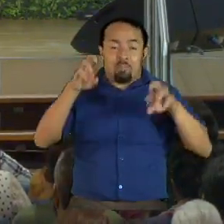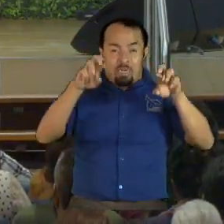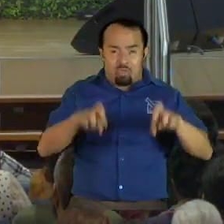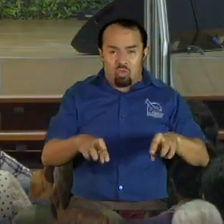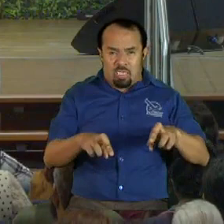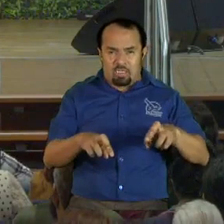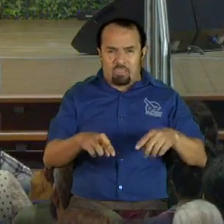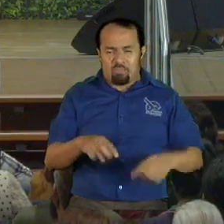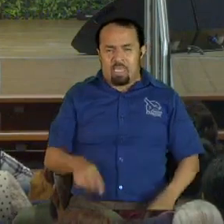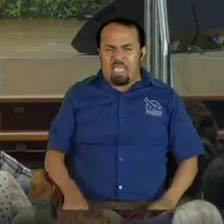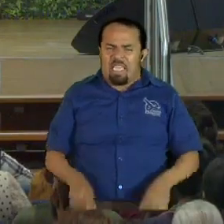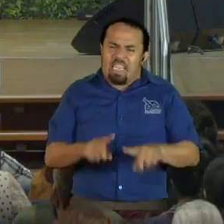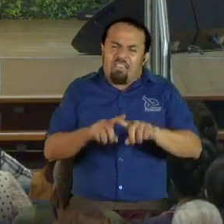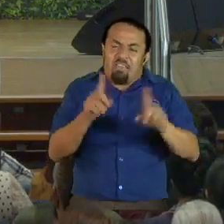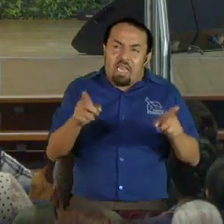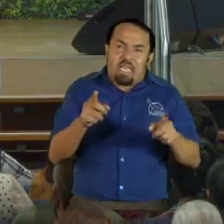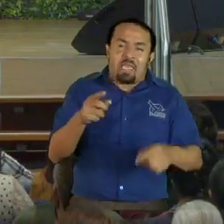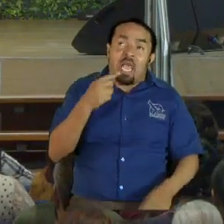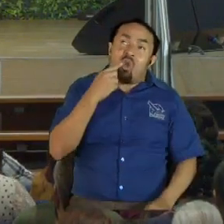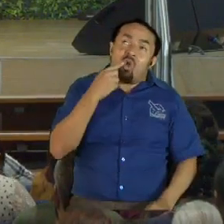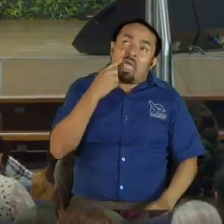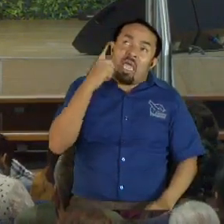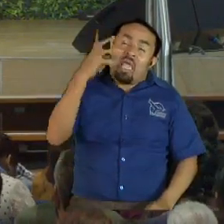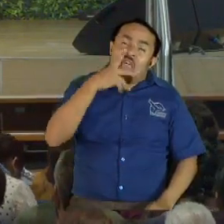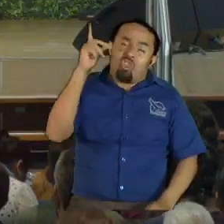Dios tiene del corazón humano.